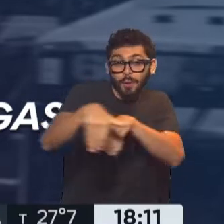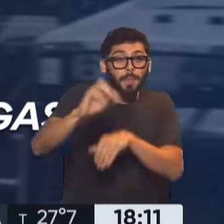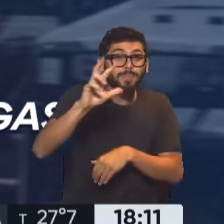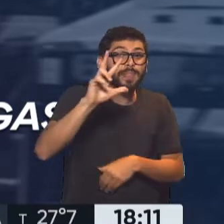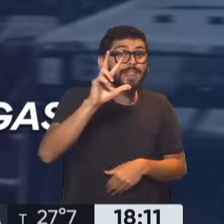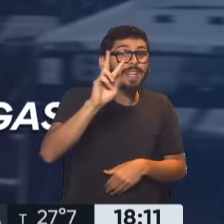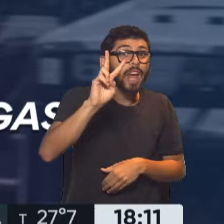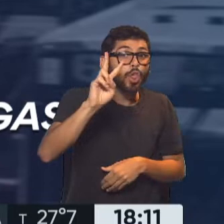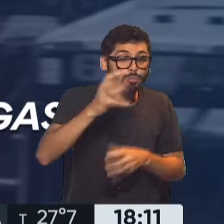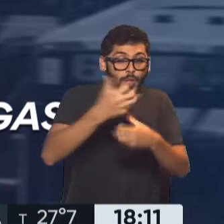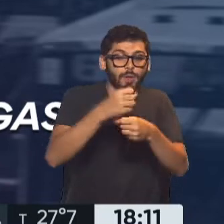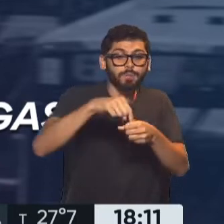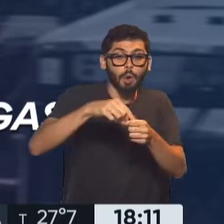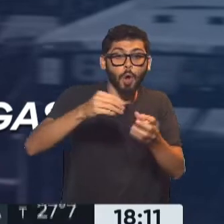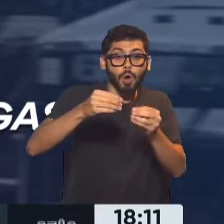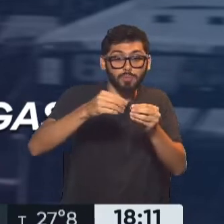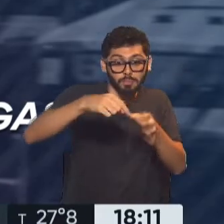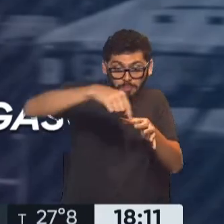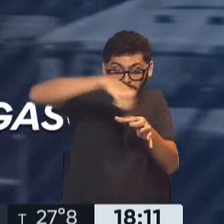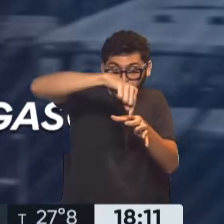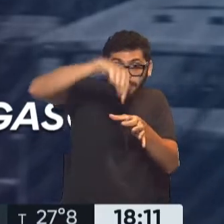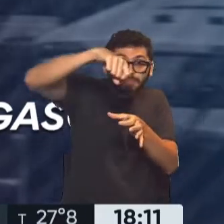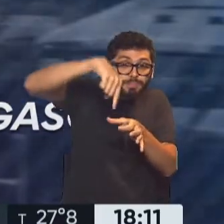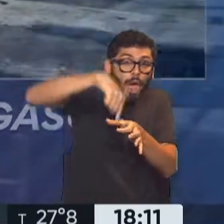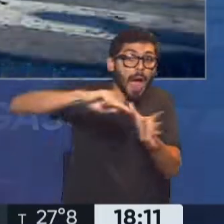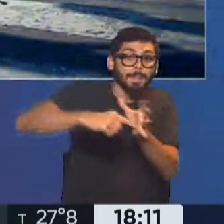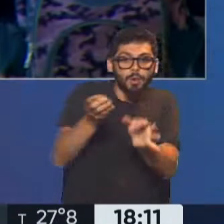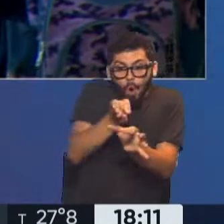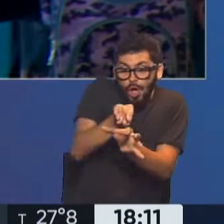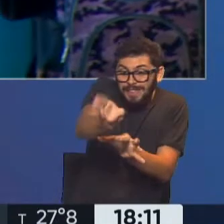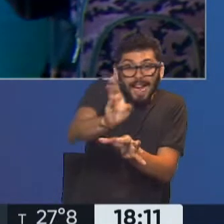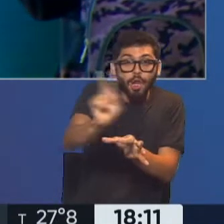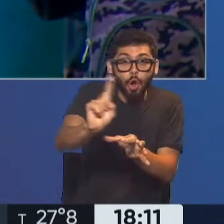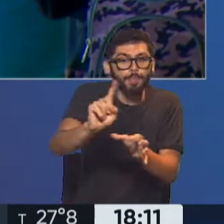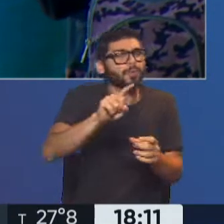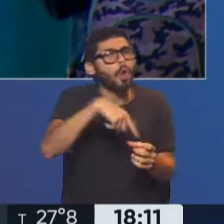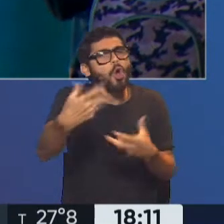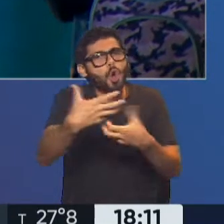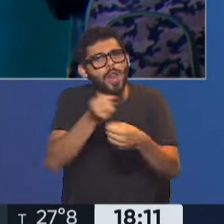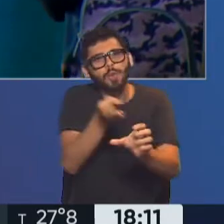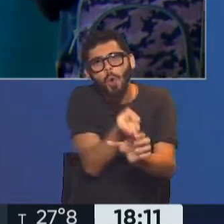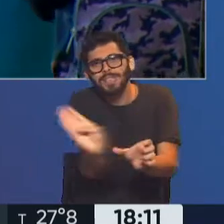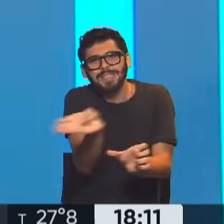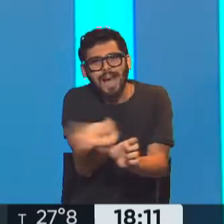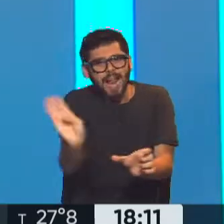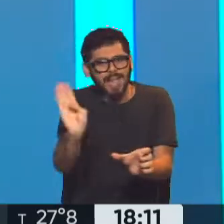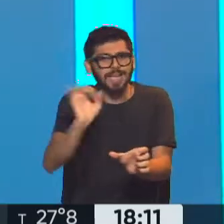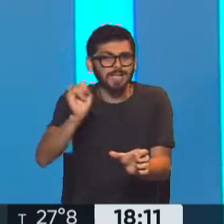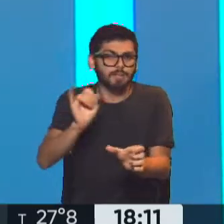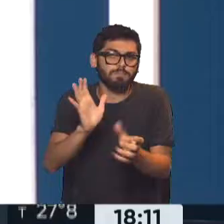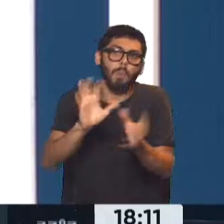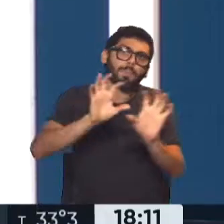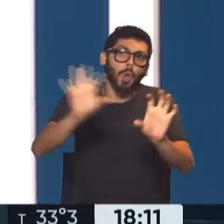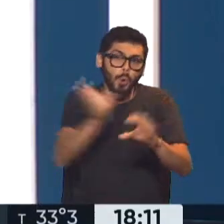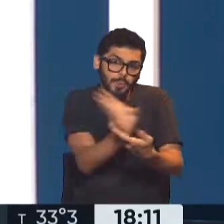que tienen un recorrido que empieza y termina dentro de la Ciudad de Buenos Aires. No, porque las otras sí tienen subsidios, exactamente, como tienen los interprovinciales.